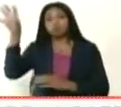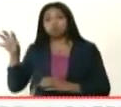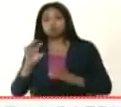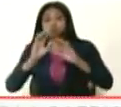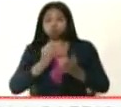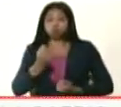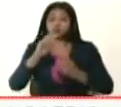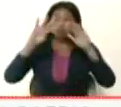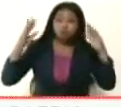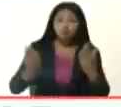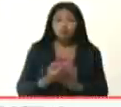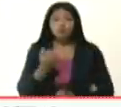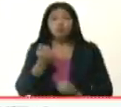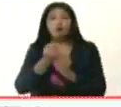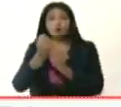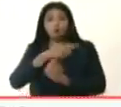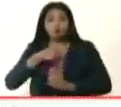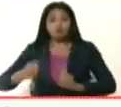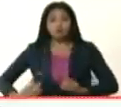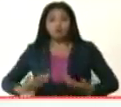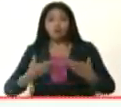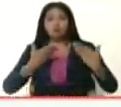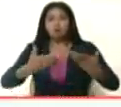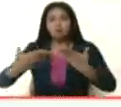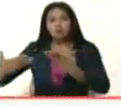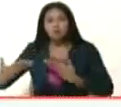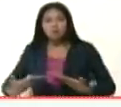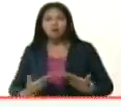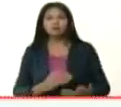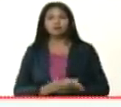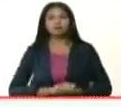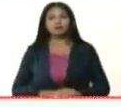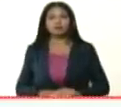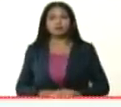médico y con apoyo material.